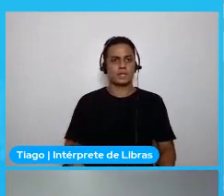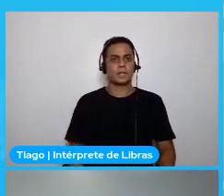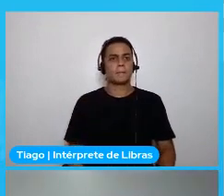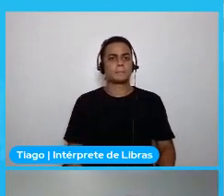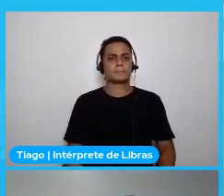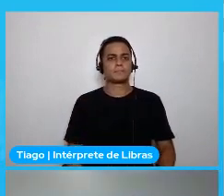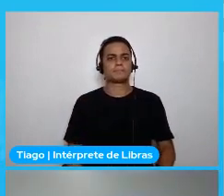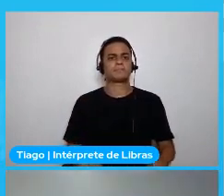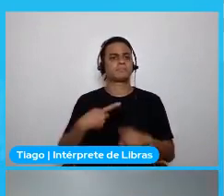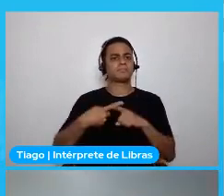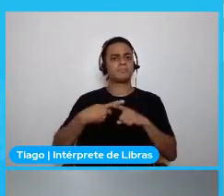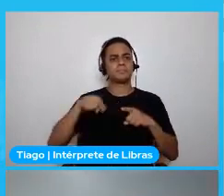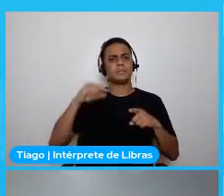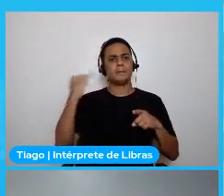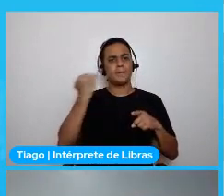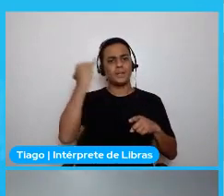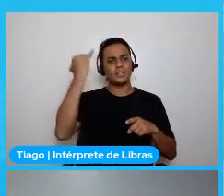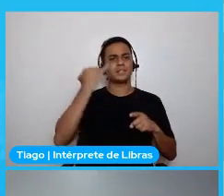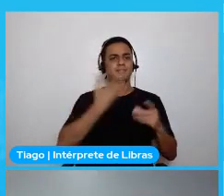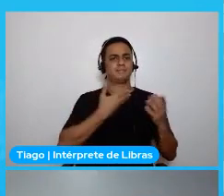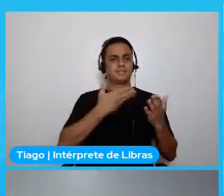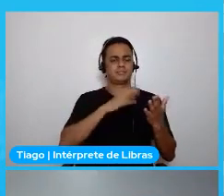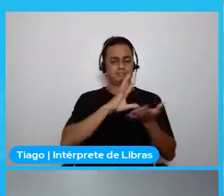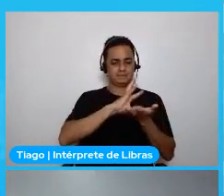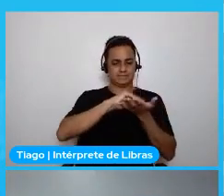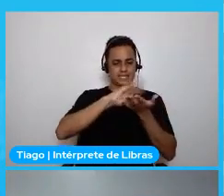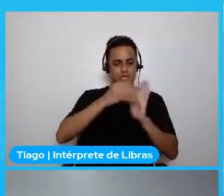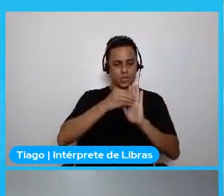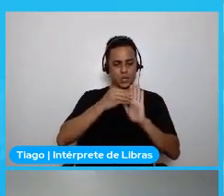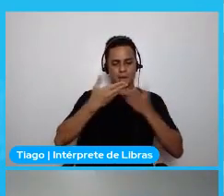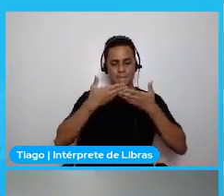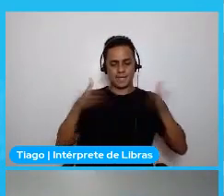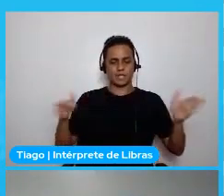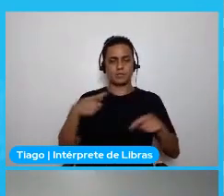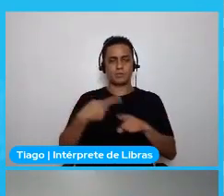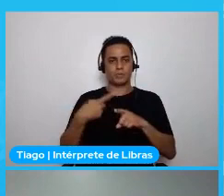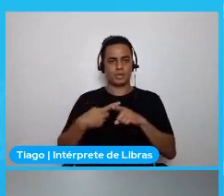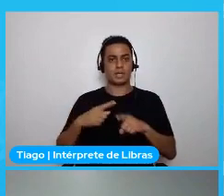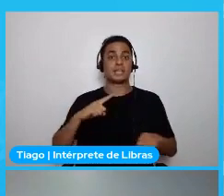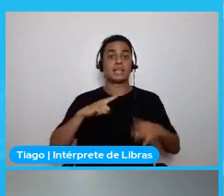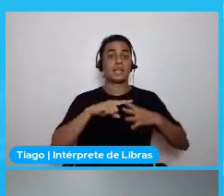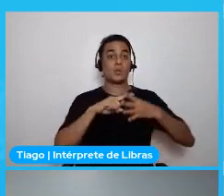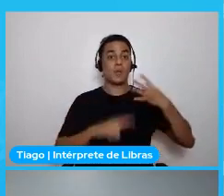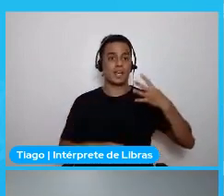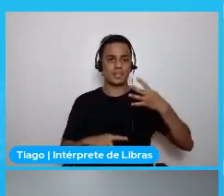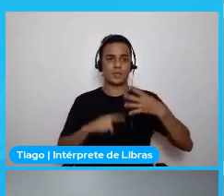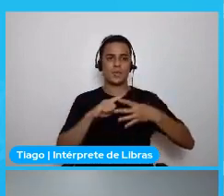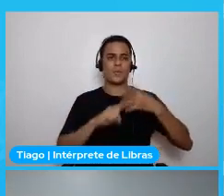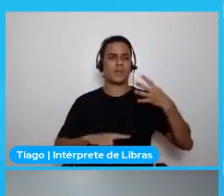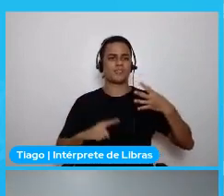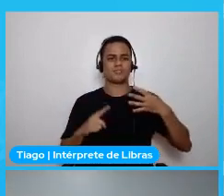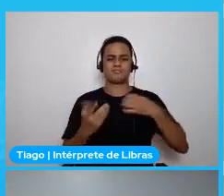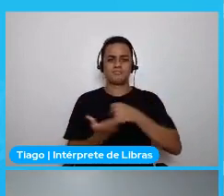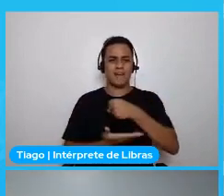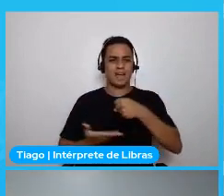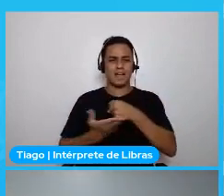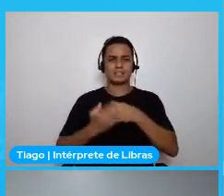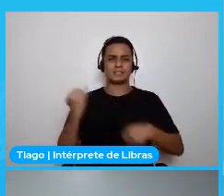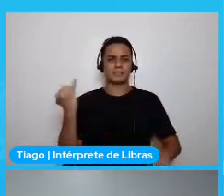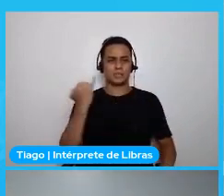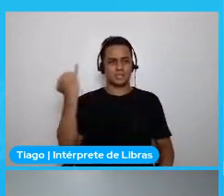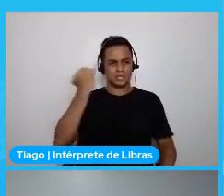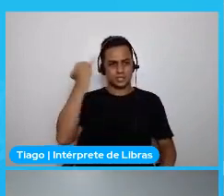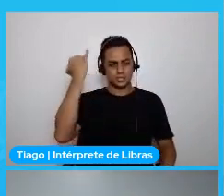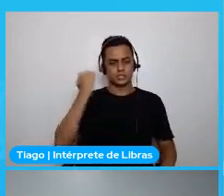¿Por qué son importantes los datos abiertos? Y aquí hay cuatro pilares importantes y